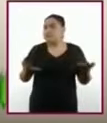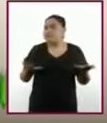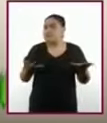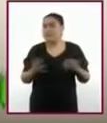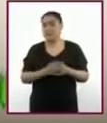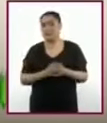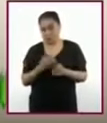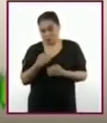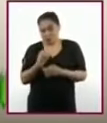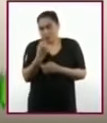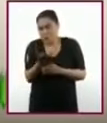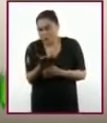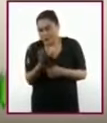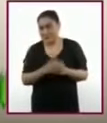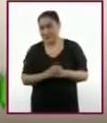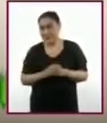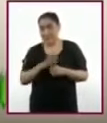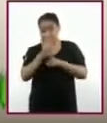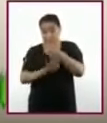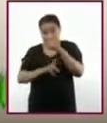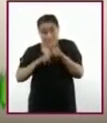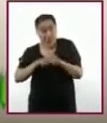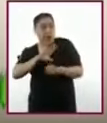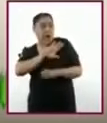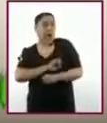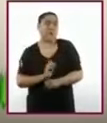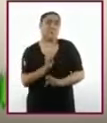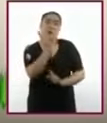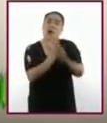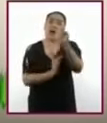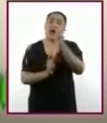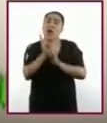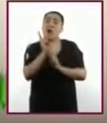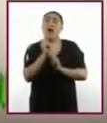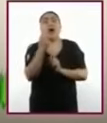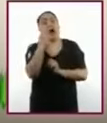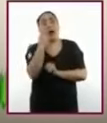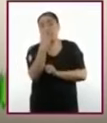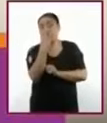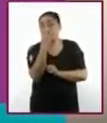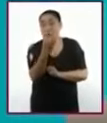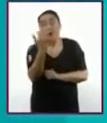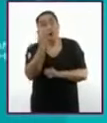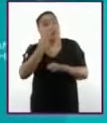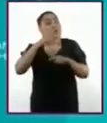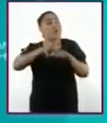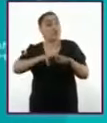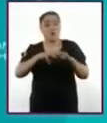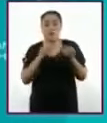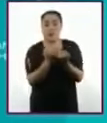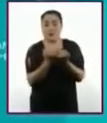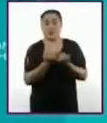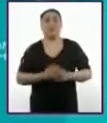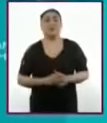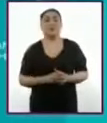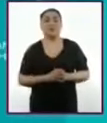pista? Este animal come pasto y es alimento de zorros y búhos.